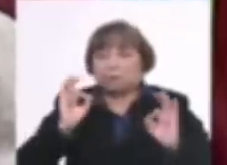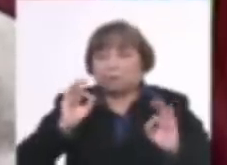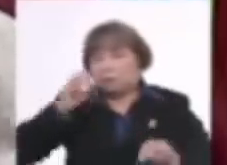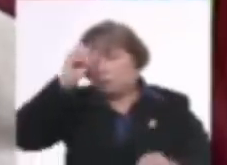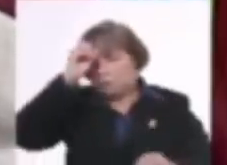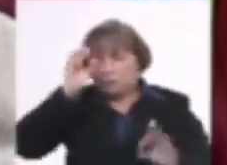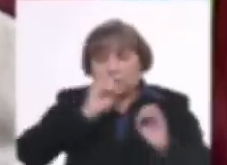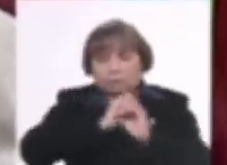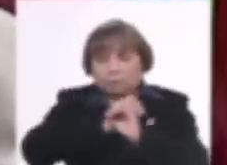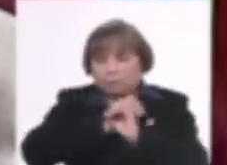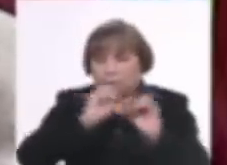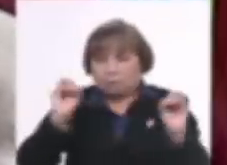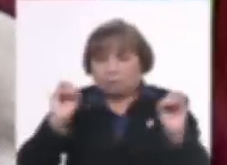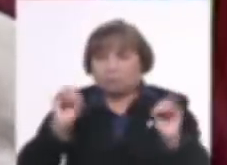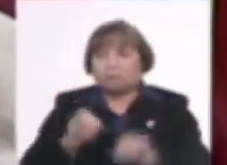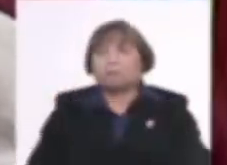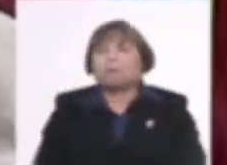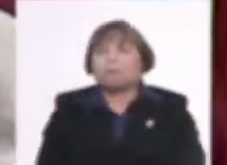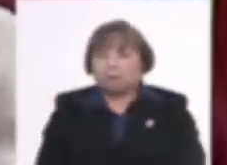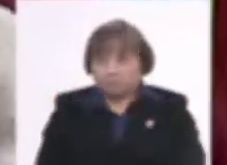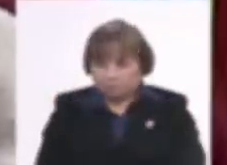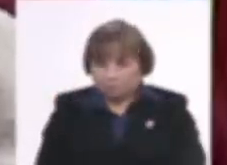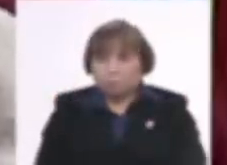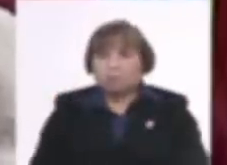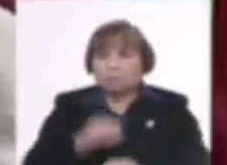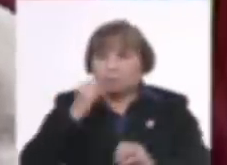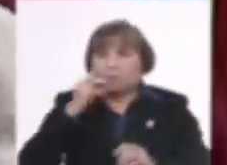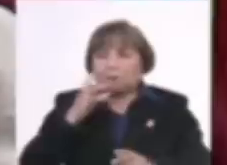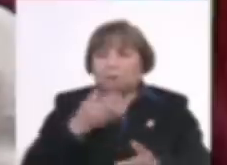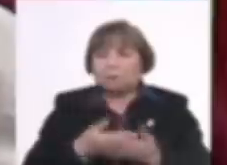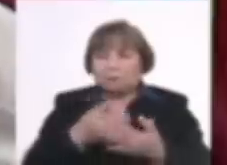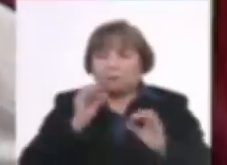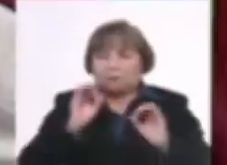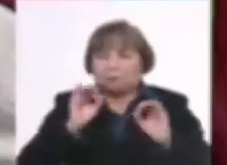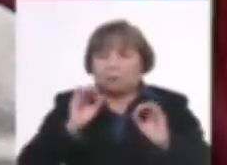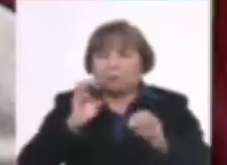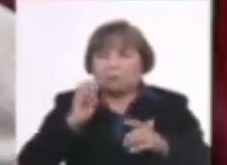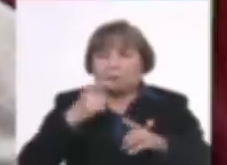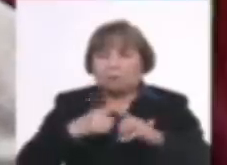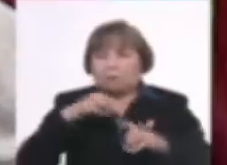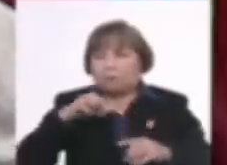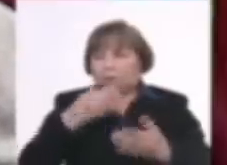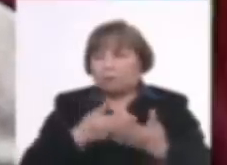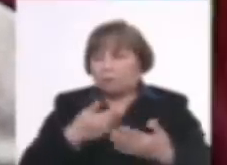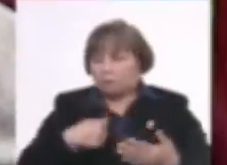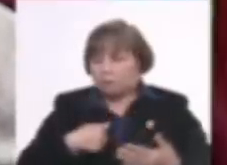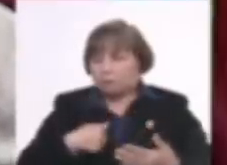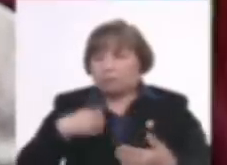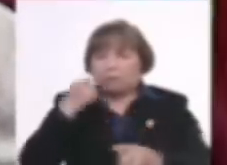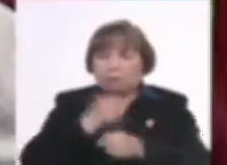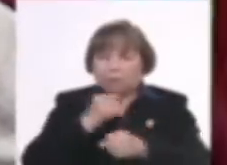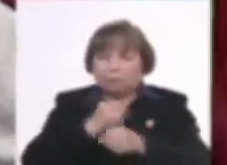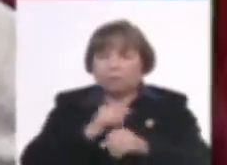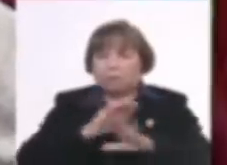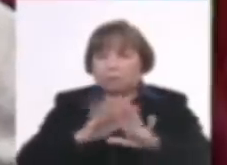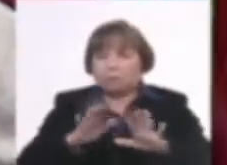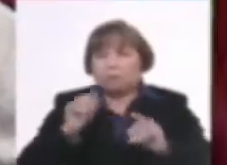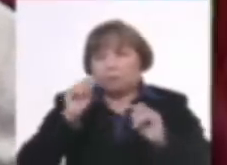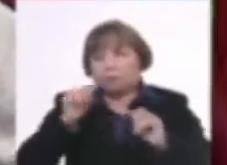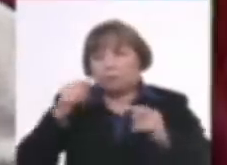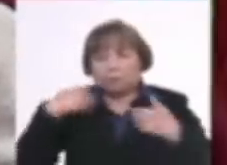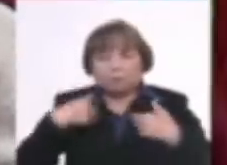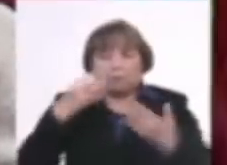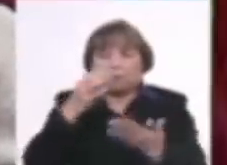se ha llegado a nada. No ese sabe. Expediente entonces, quedó ahí, okay. No se hizo. Yo hice mi trabajo para el cual